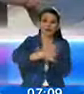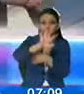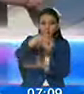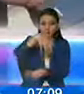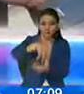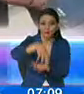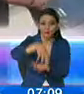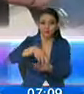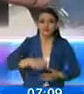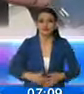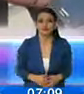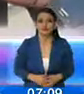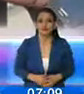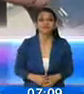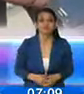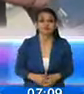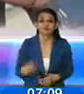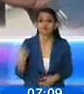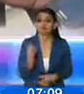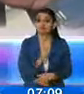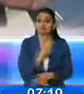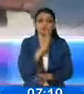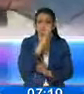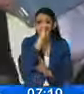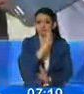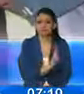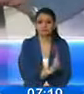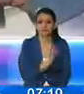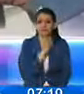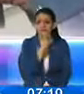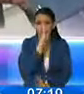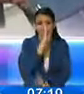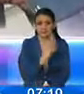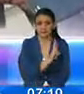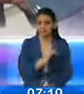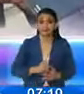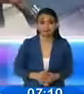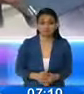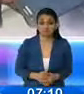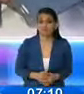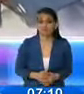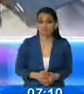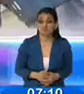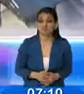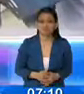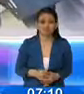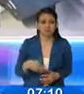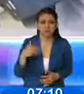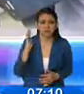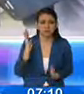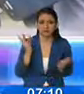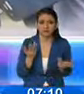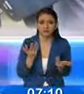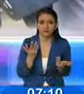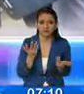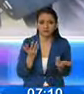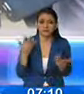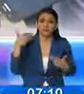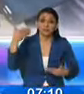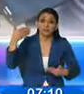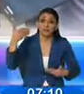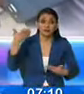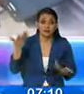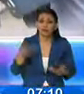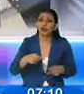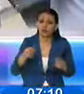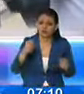Bueno, lo que ha primado por parte de nosotros es respeto. Por nuestra parte ha primado el pensar que la política hay que